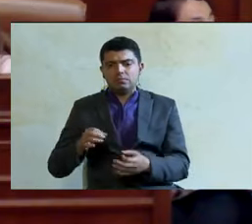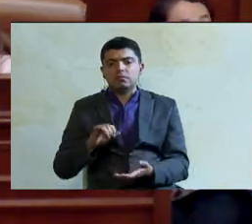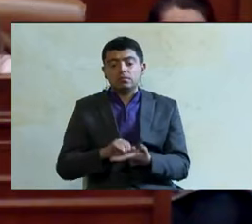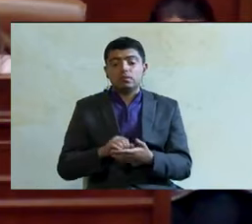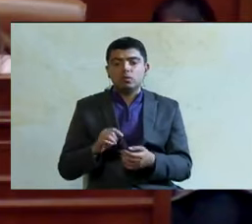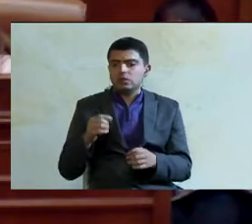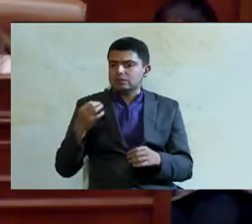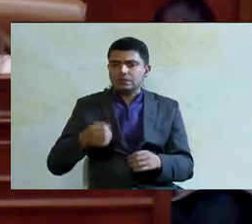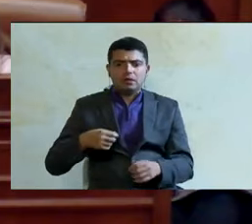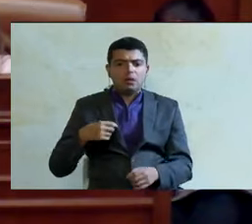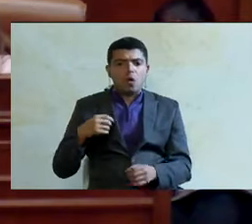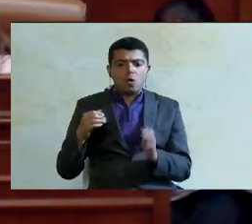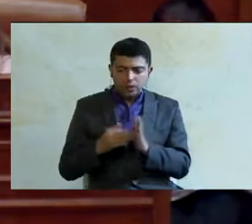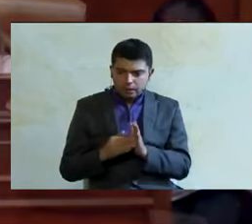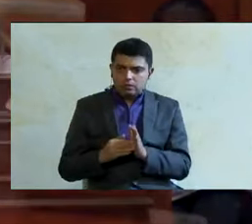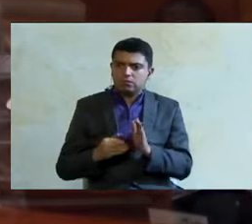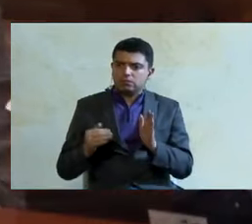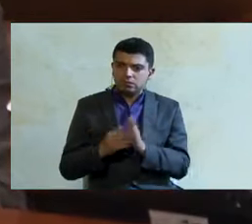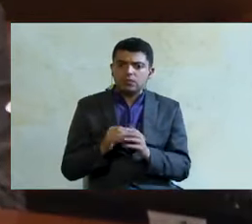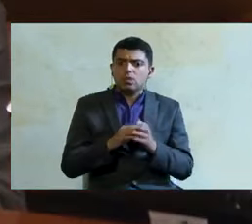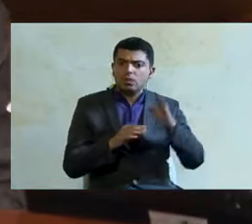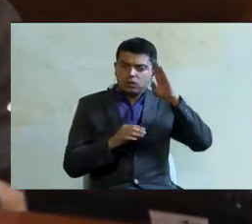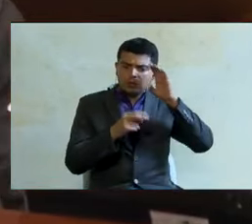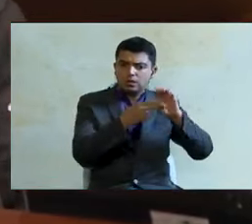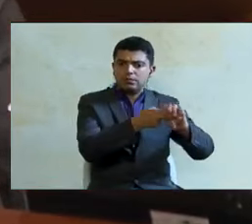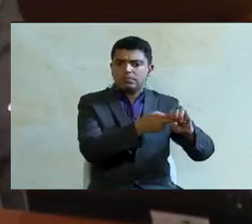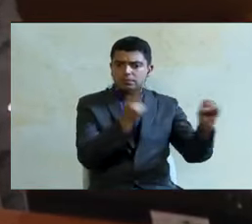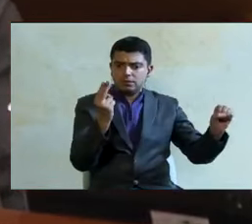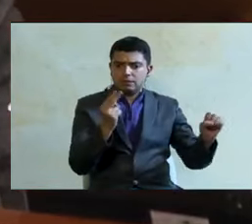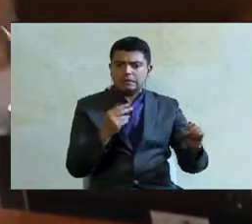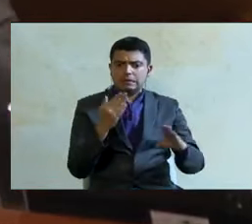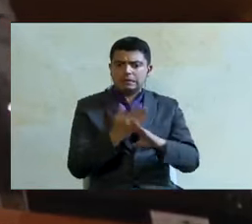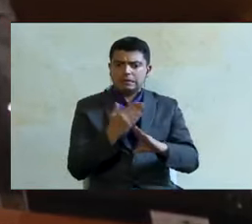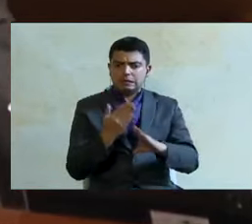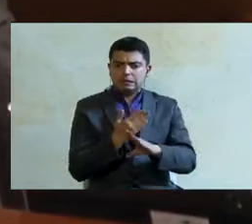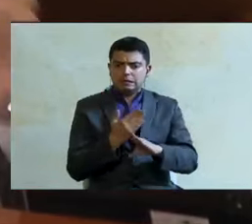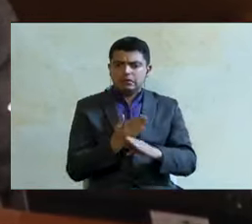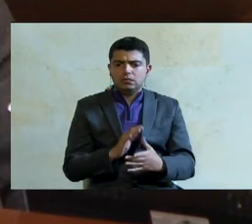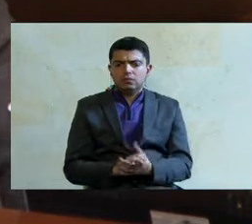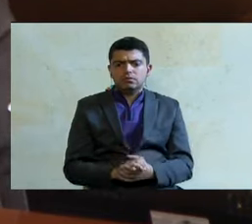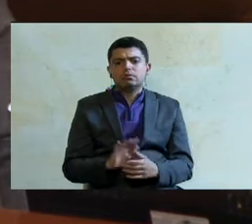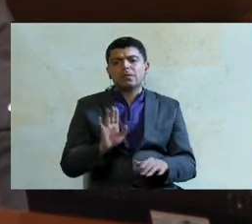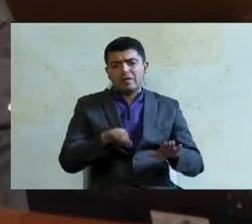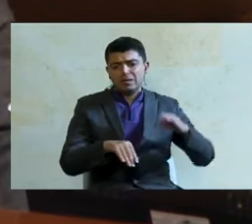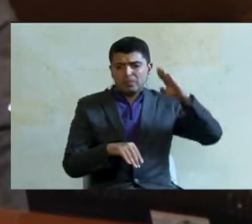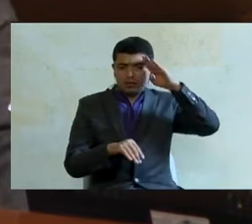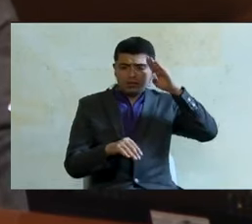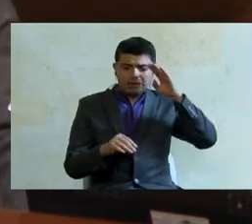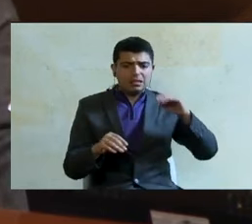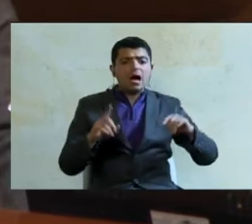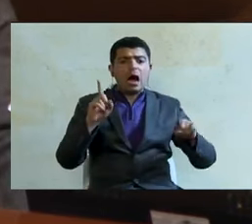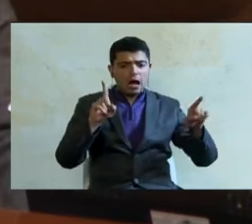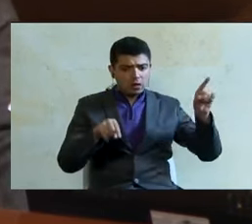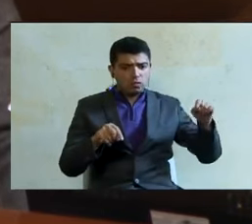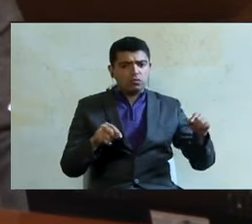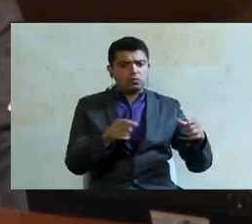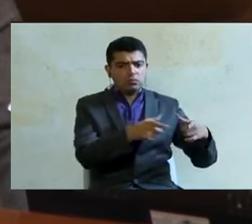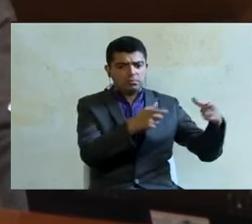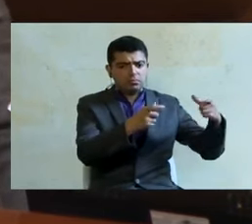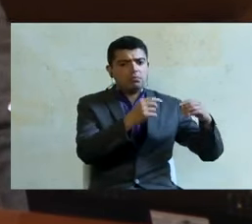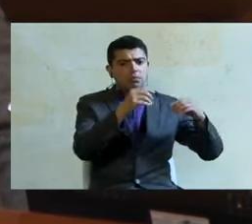relación a el retiro de nuestros policías en prácticamente unas condiciones deig y